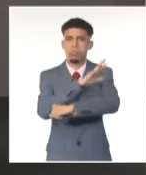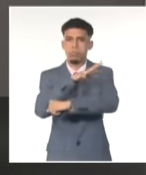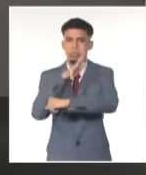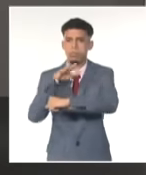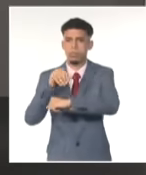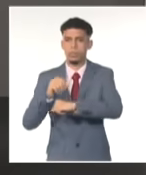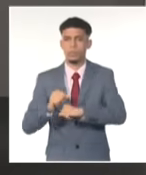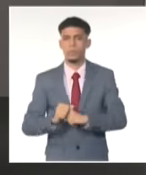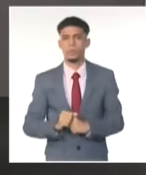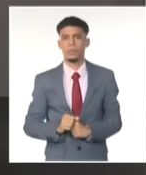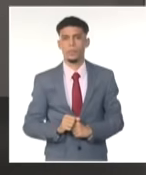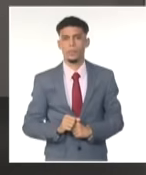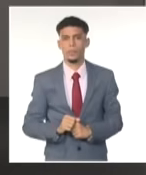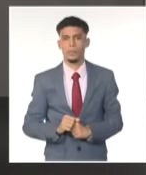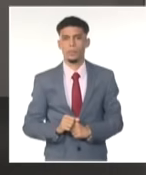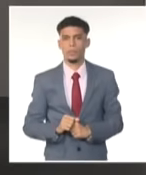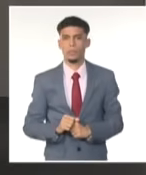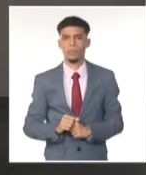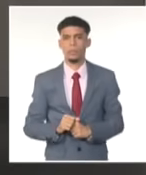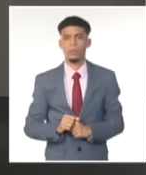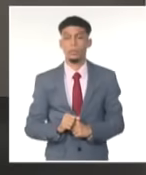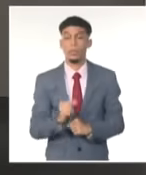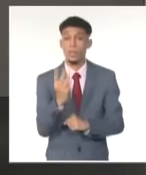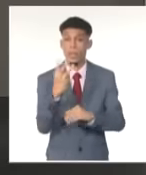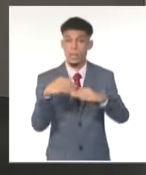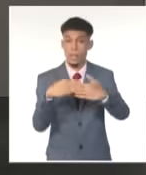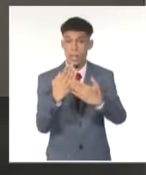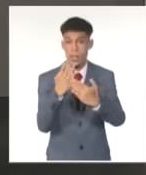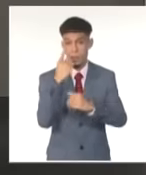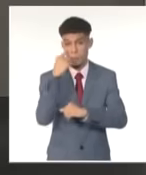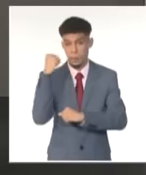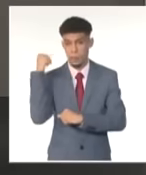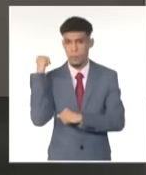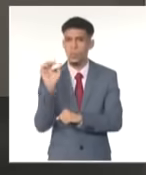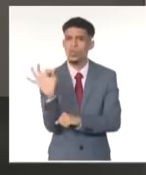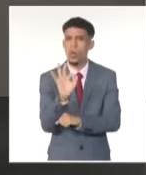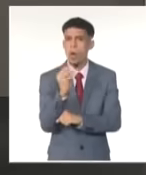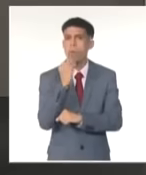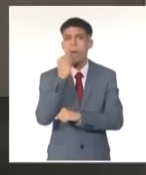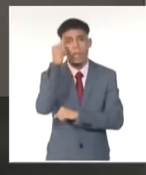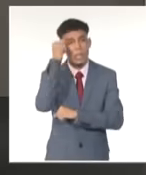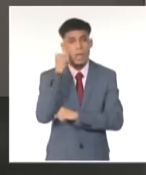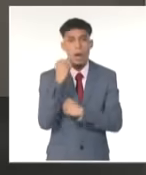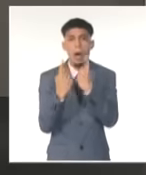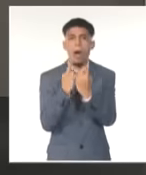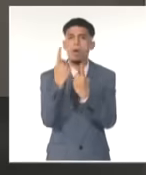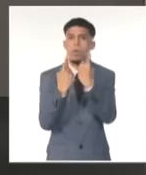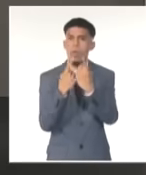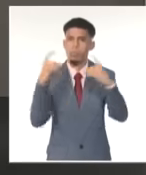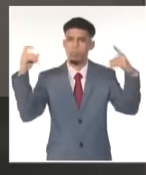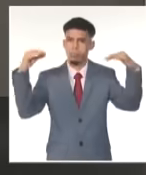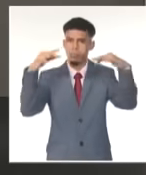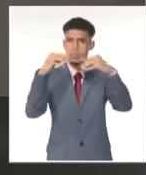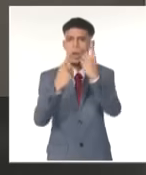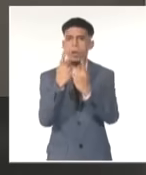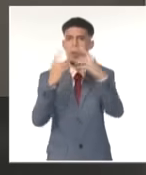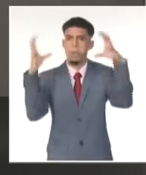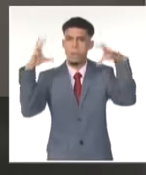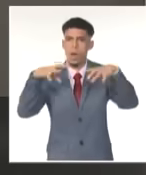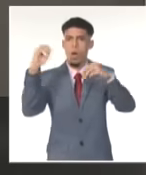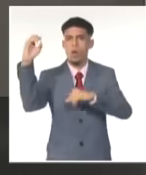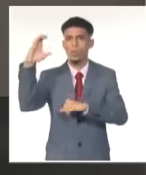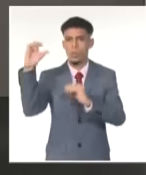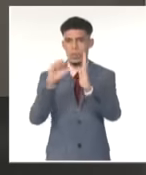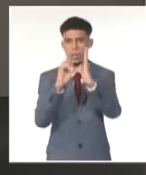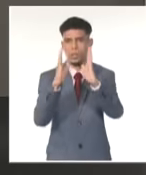el resto de la costa norte. Los próximos días, todavía el sábado, pudiera haber alguna nubosidad, alguna lluvia, occidente y